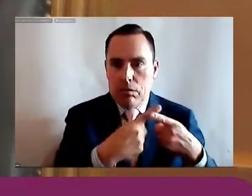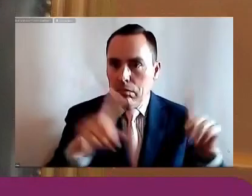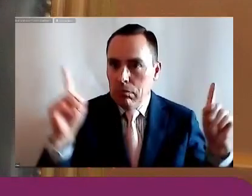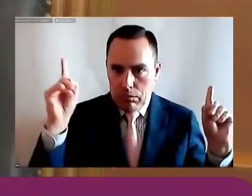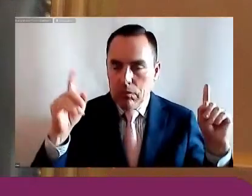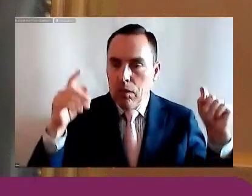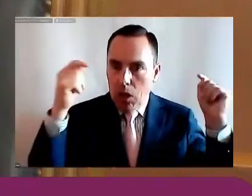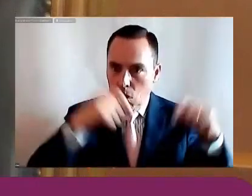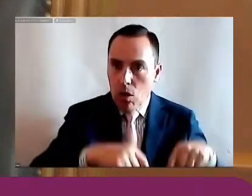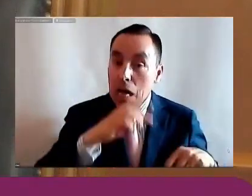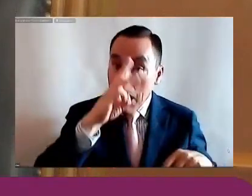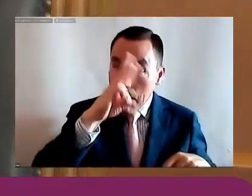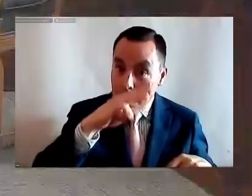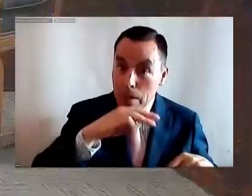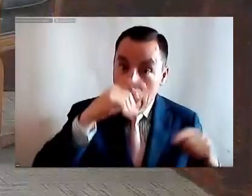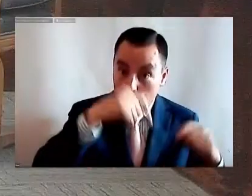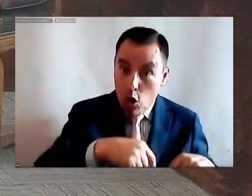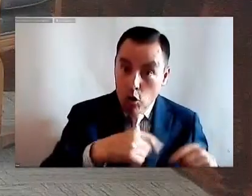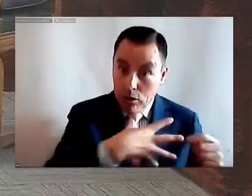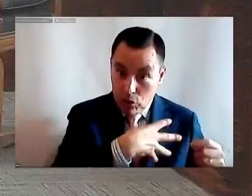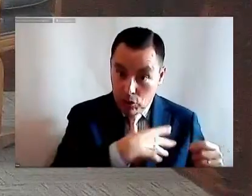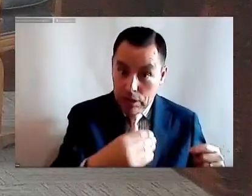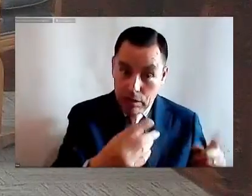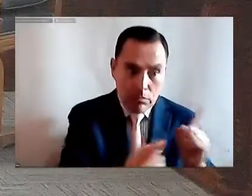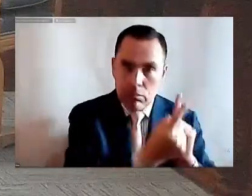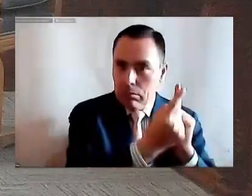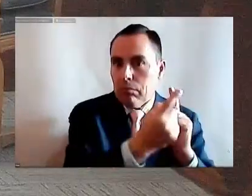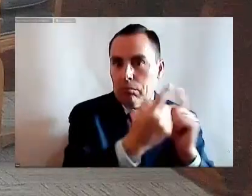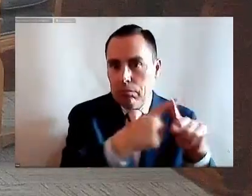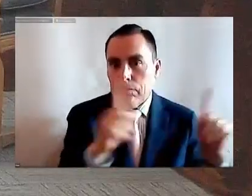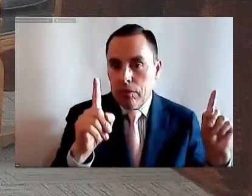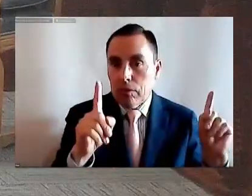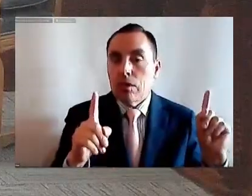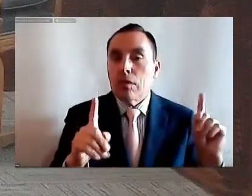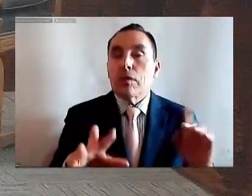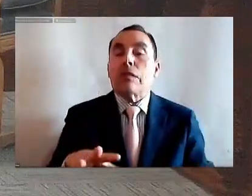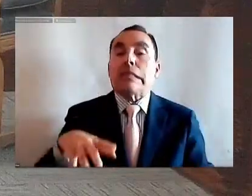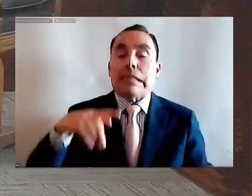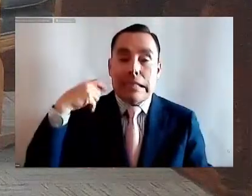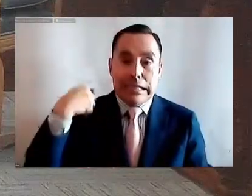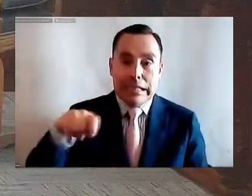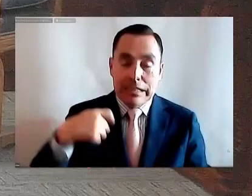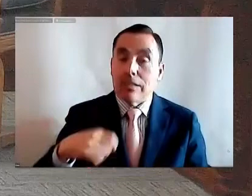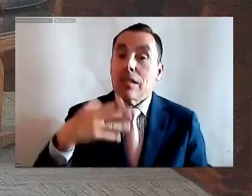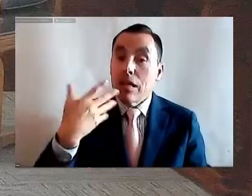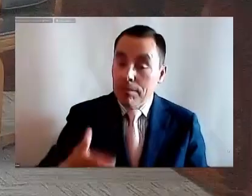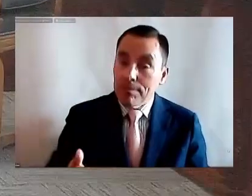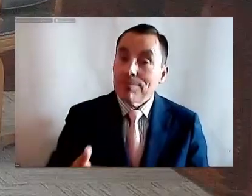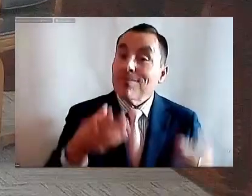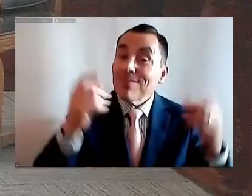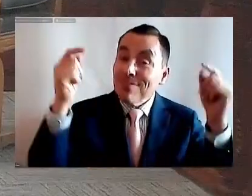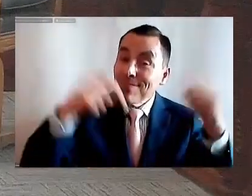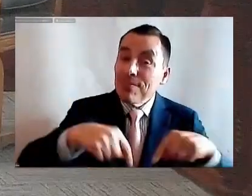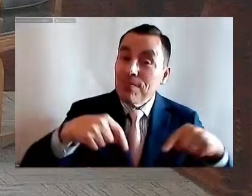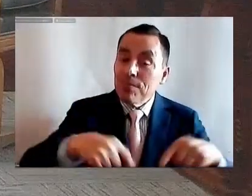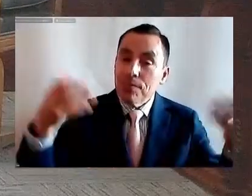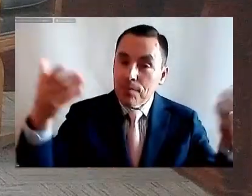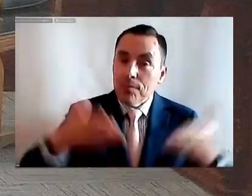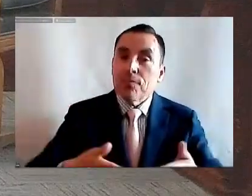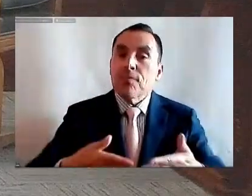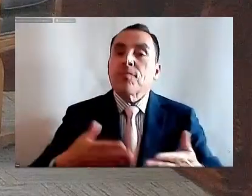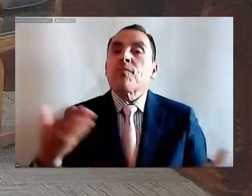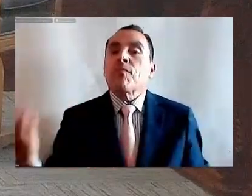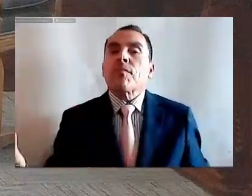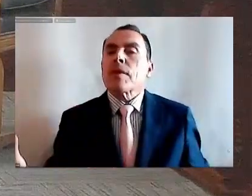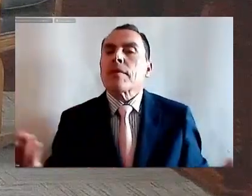madres tenemos actualmente con nuestros hijos, y ese valor preponderante y que entonces implicó como esta especie